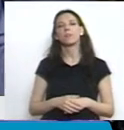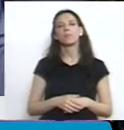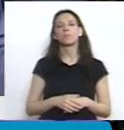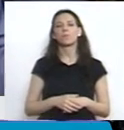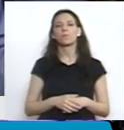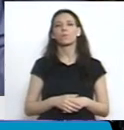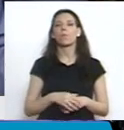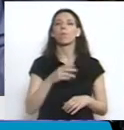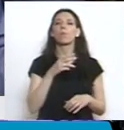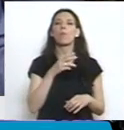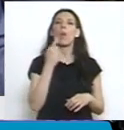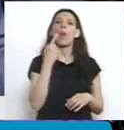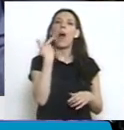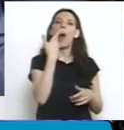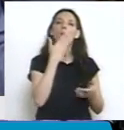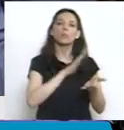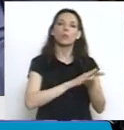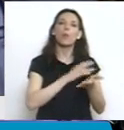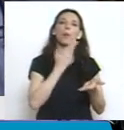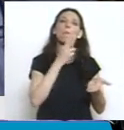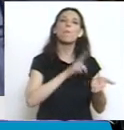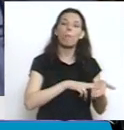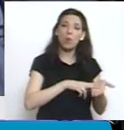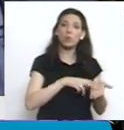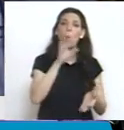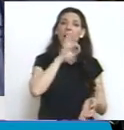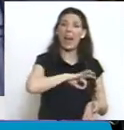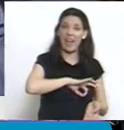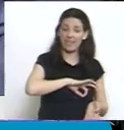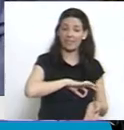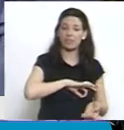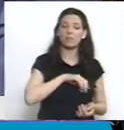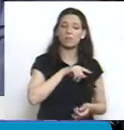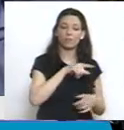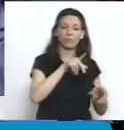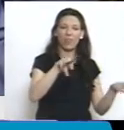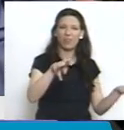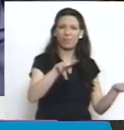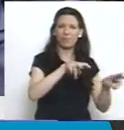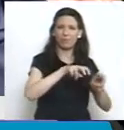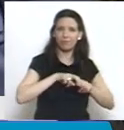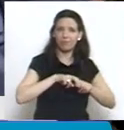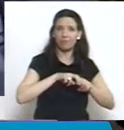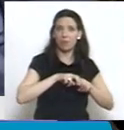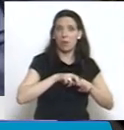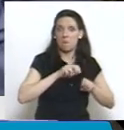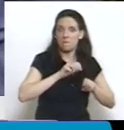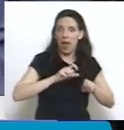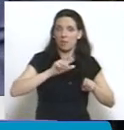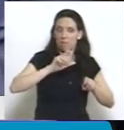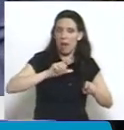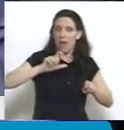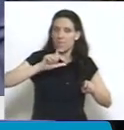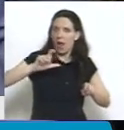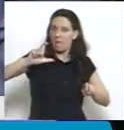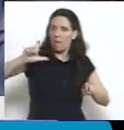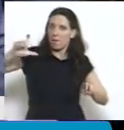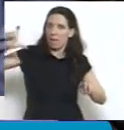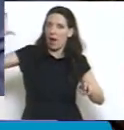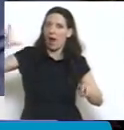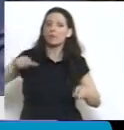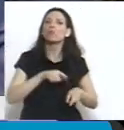al impuesto a las ganancias, el cual se recauda un porcentaje cada vez más significativo